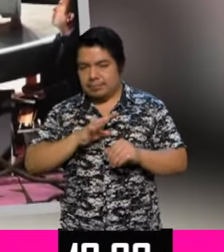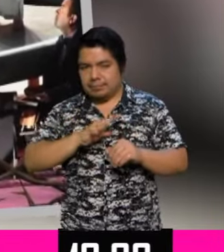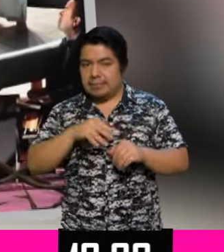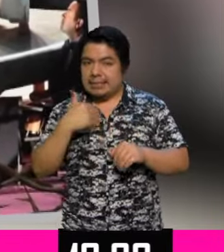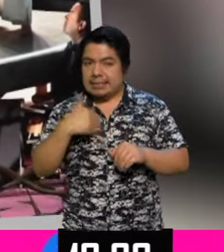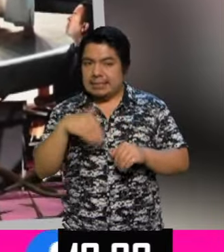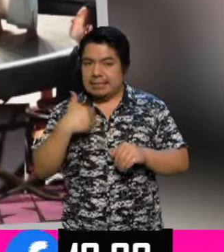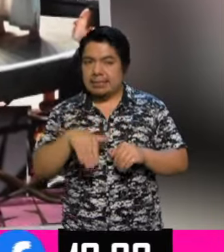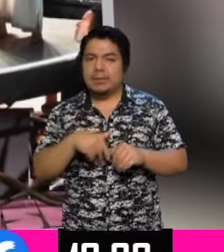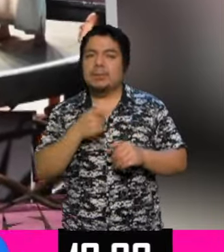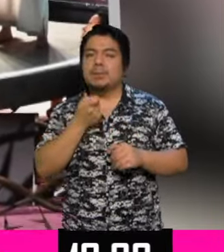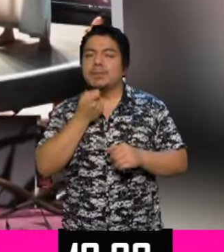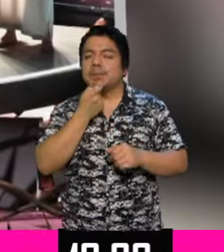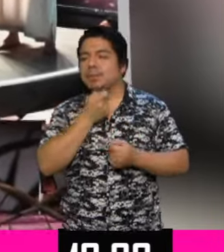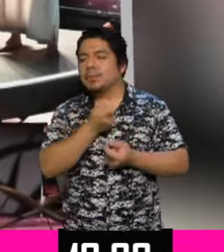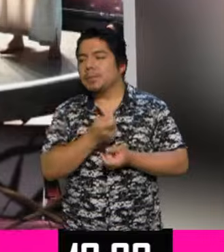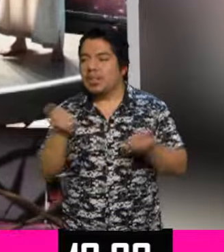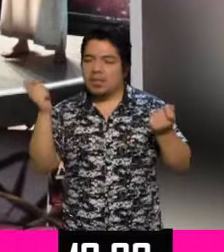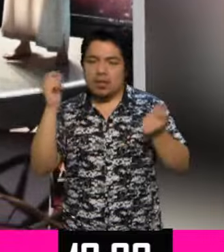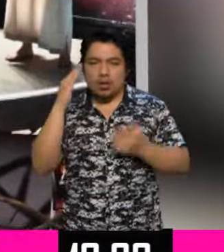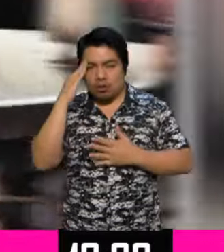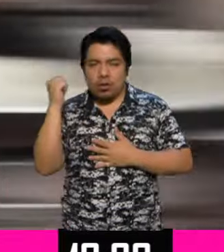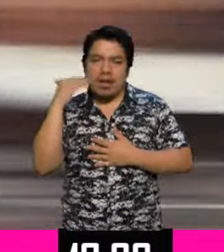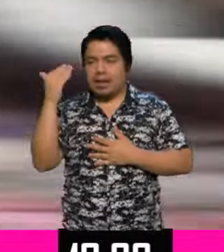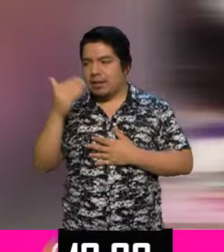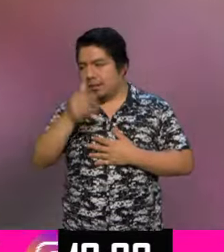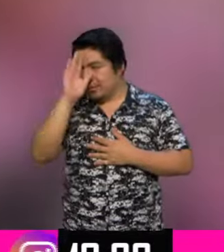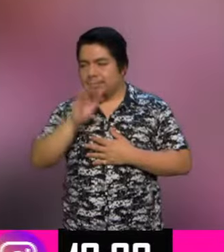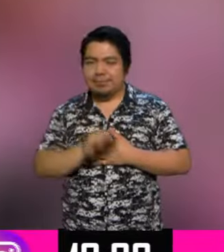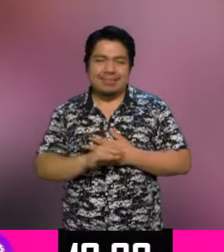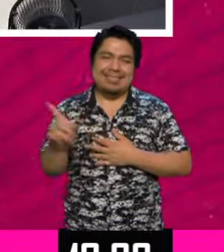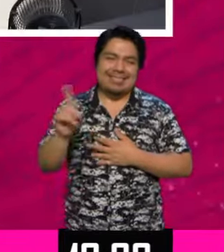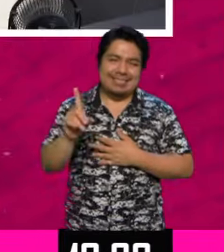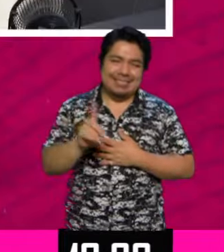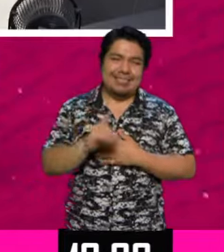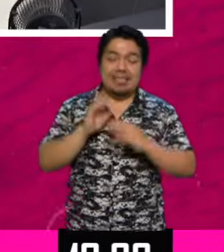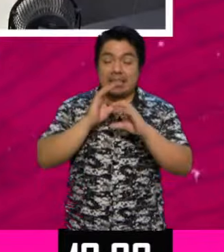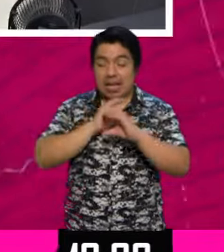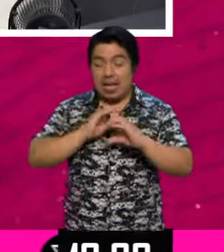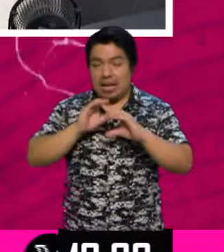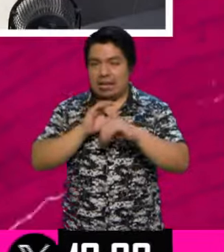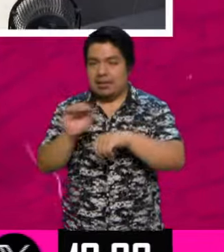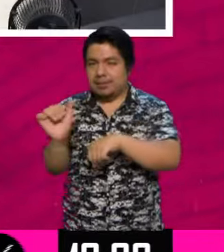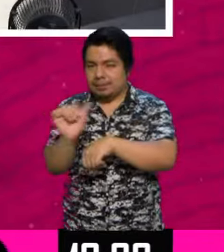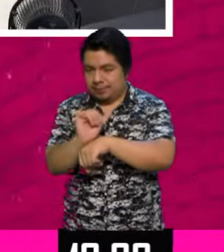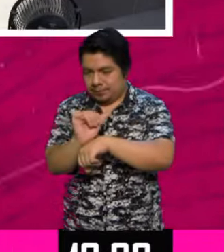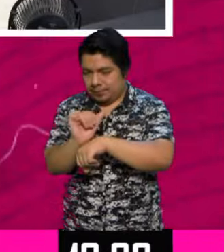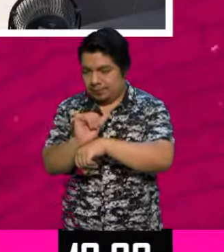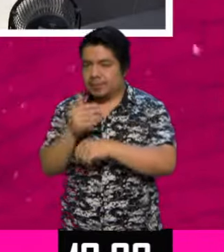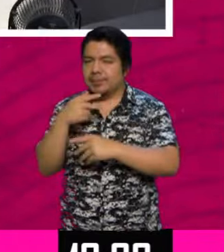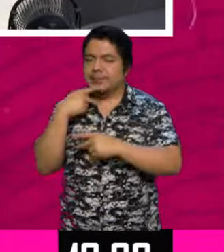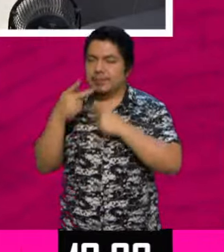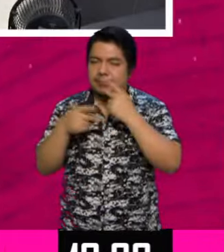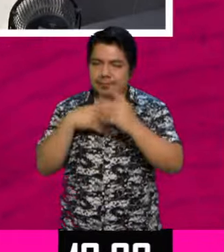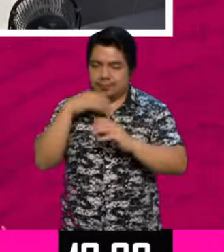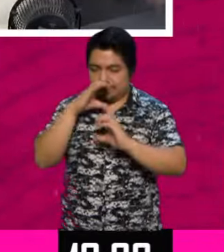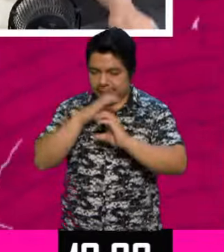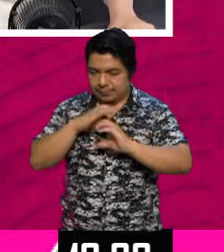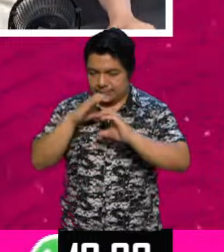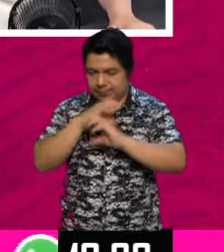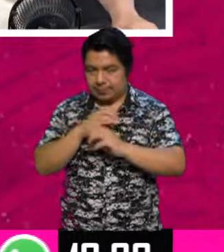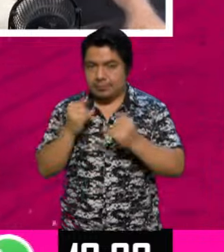cantado ya... por niños coreanos, ya, para que se acabe esto ya detrás. No, cantada por los actores de la Compañía Como Nacional, debe de ser. Oye, y